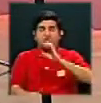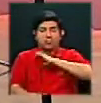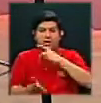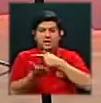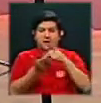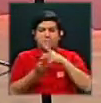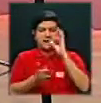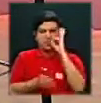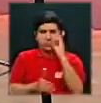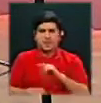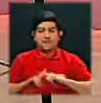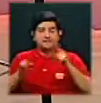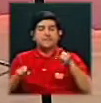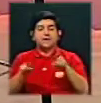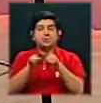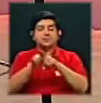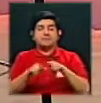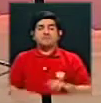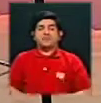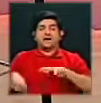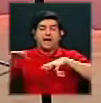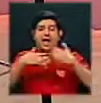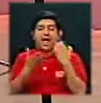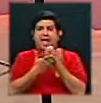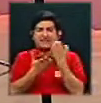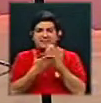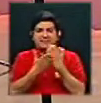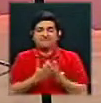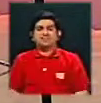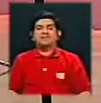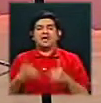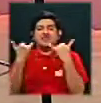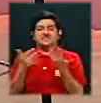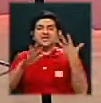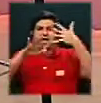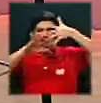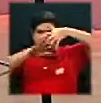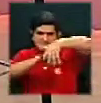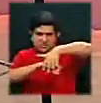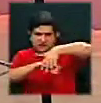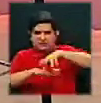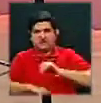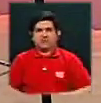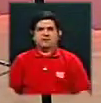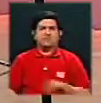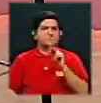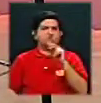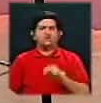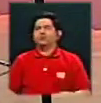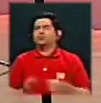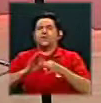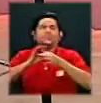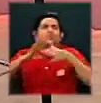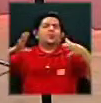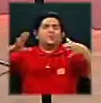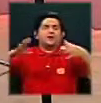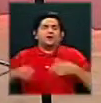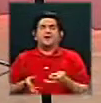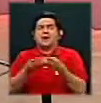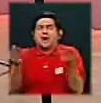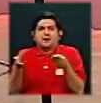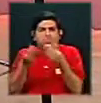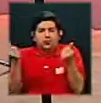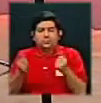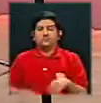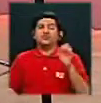paguen buenos salarios, pero tienen que ser actividades económicas que estén integradas, que no deshilachen los tejidos uh-huh. productivos